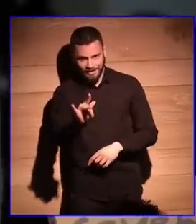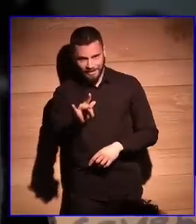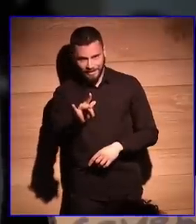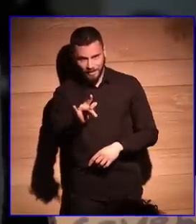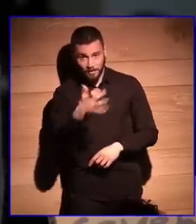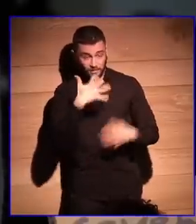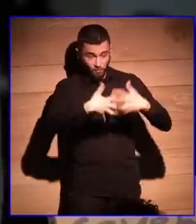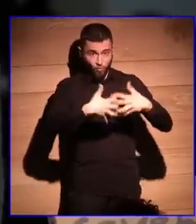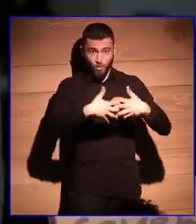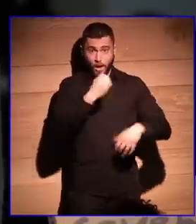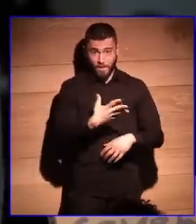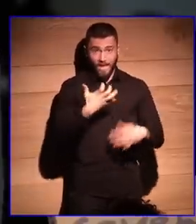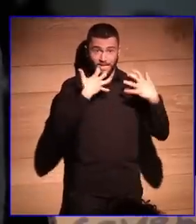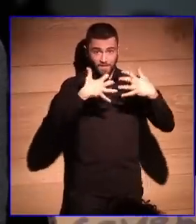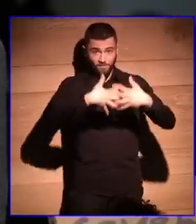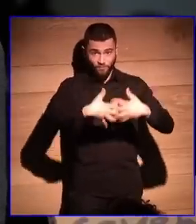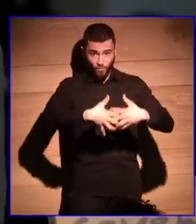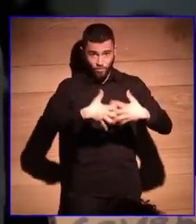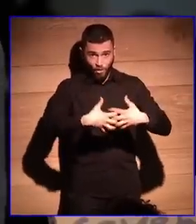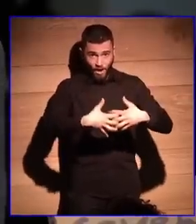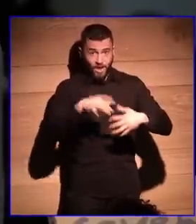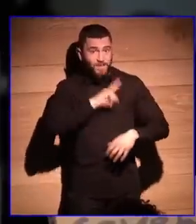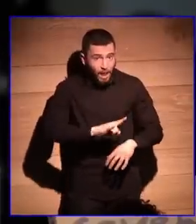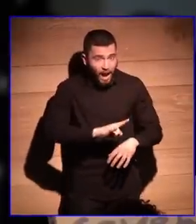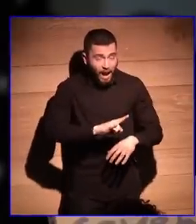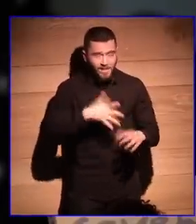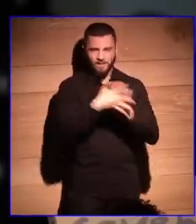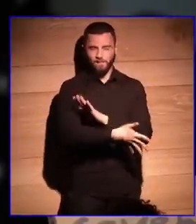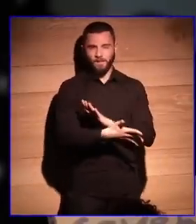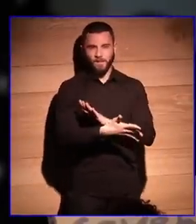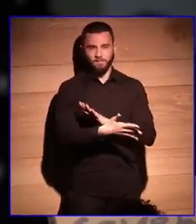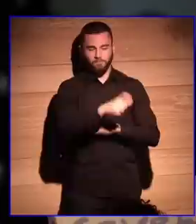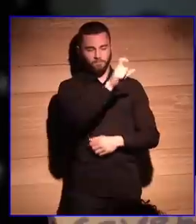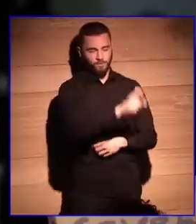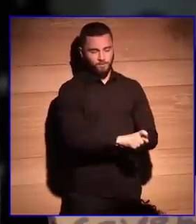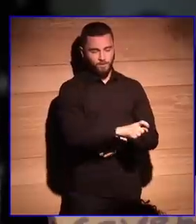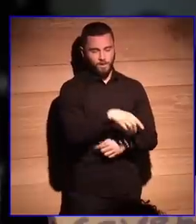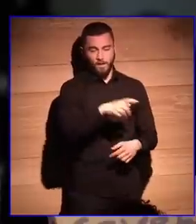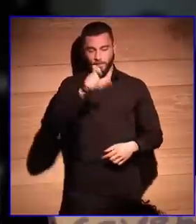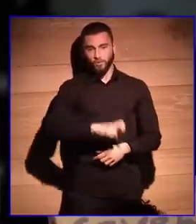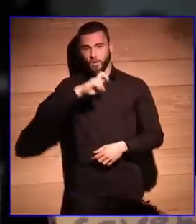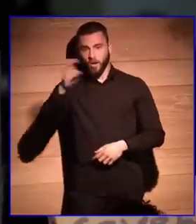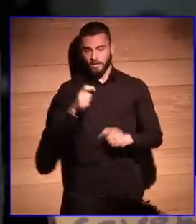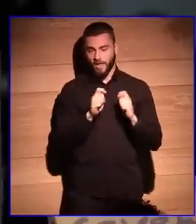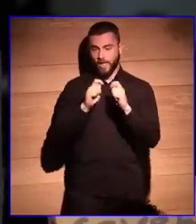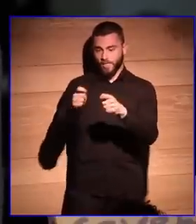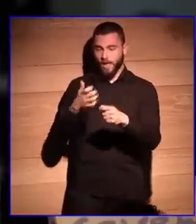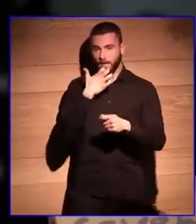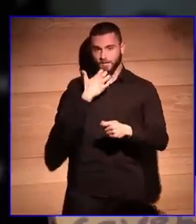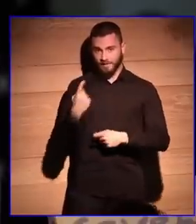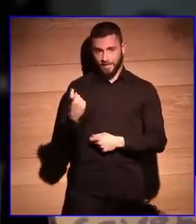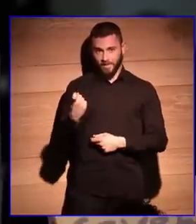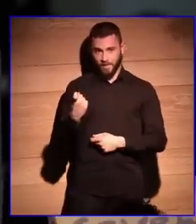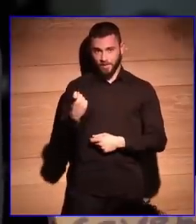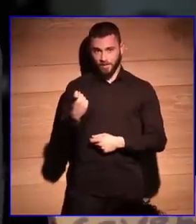si funciona está bien y si no funciona está mal. Quiero decir que alguien le da a alguien lo que necesita para algo. Y en un momento dado,